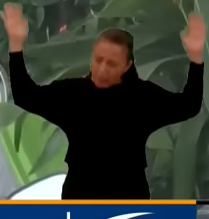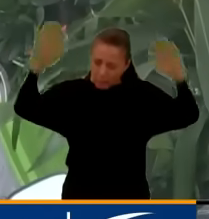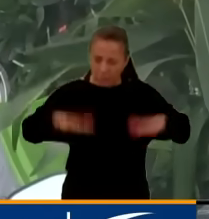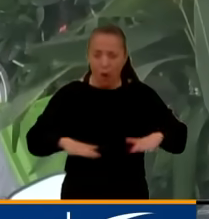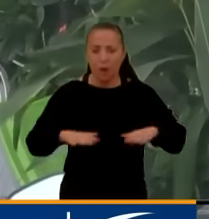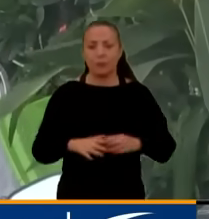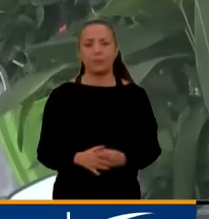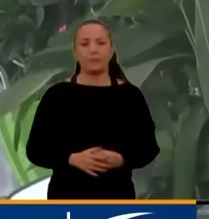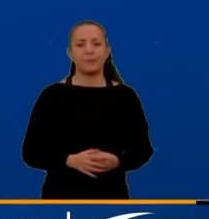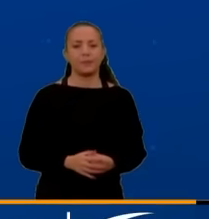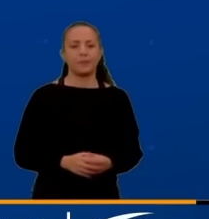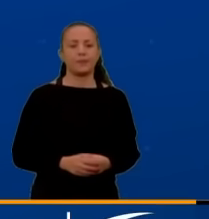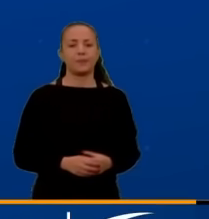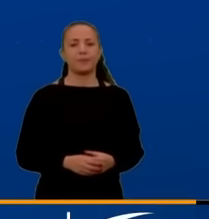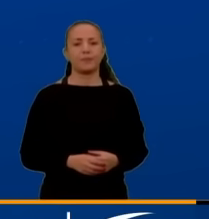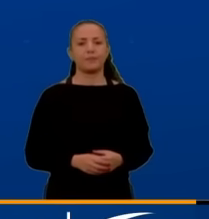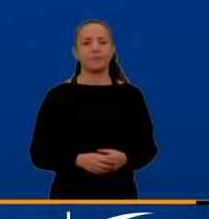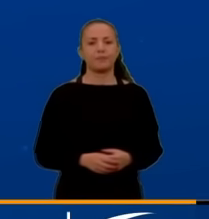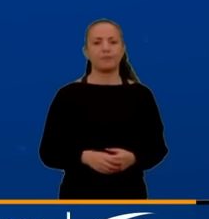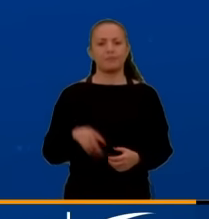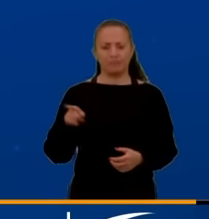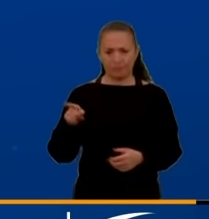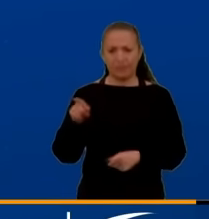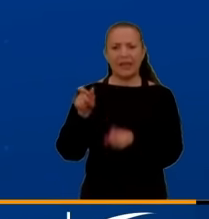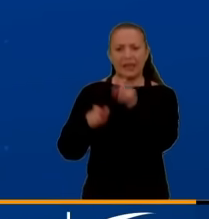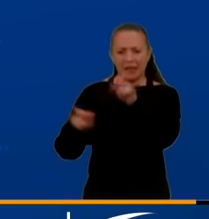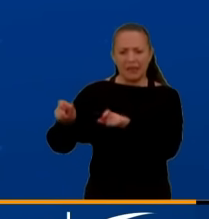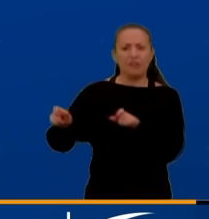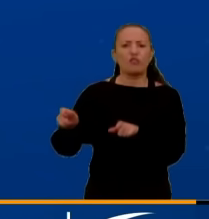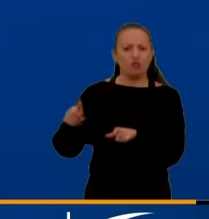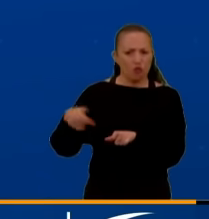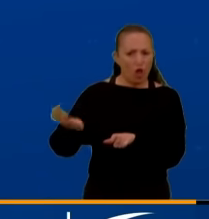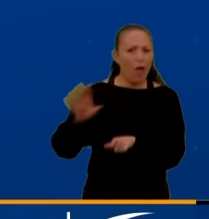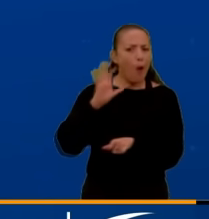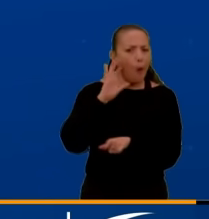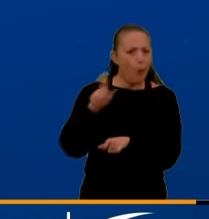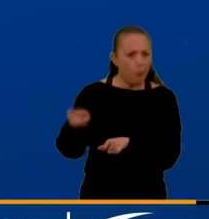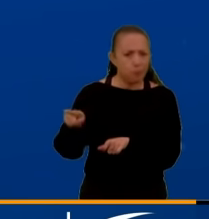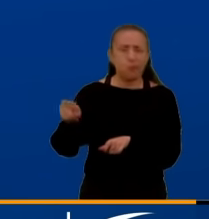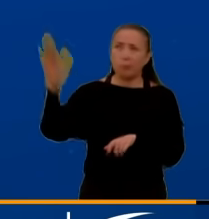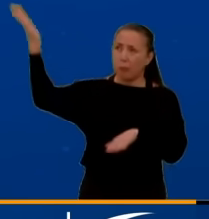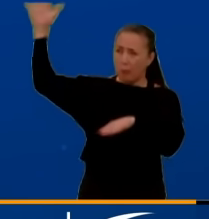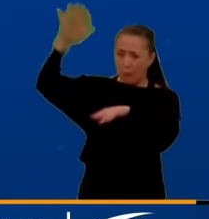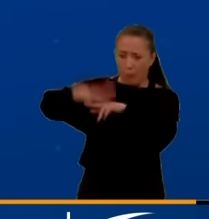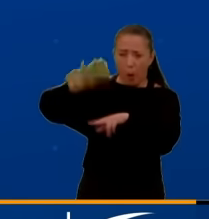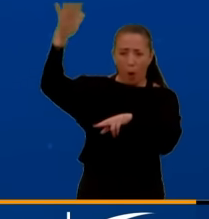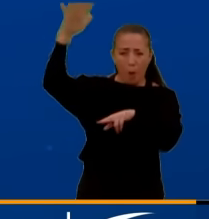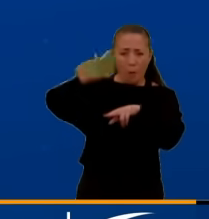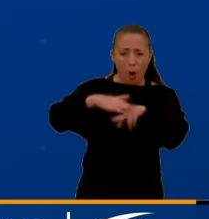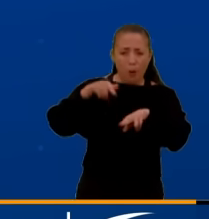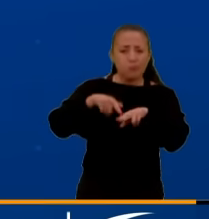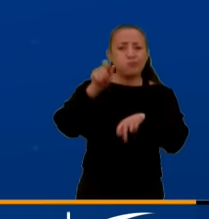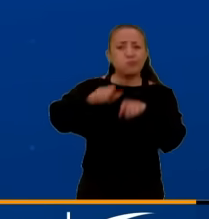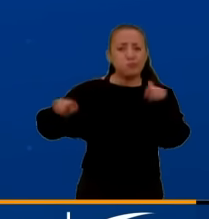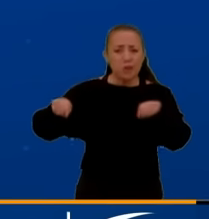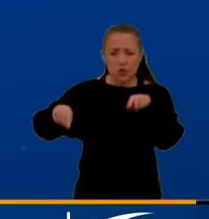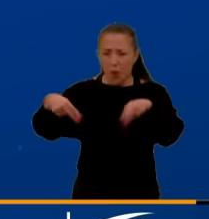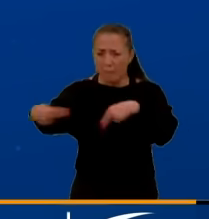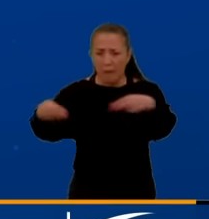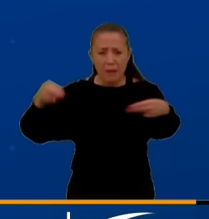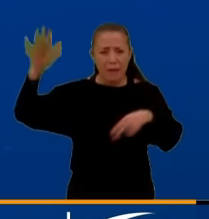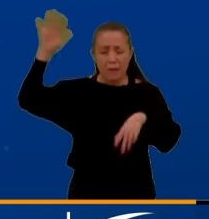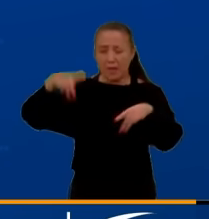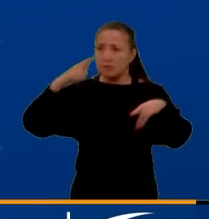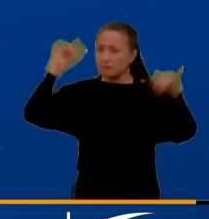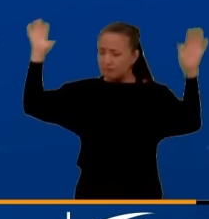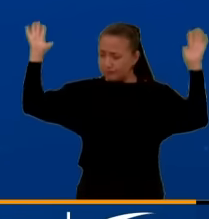escombros. Había gente allá bajo los escombros. Esto estaba, mira, todo quedó